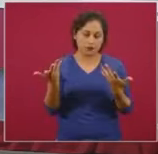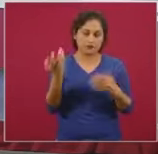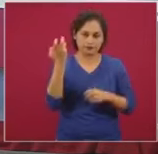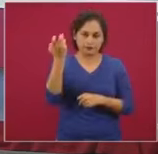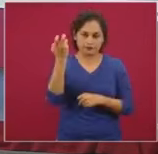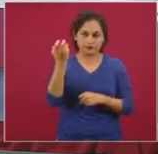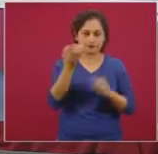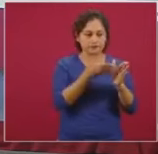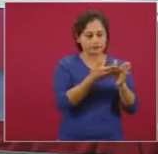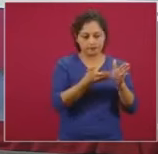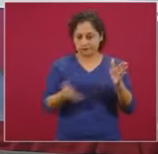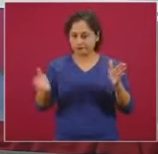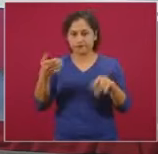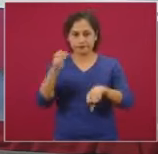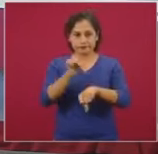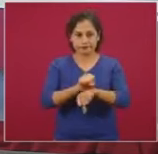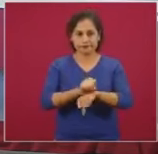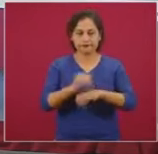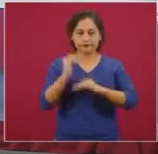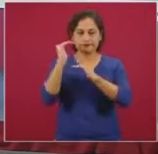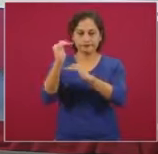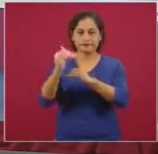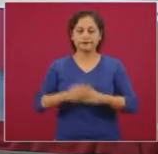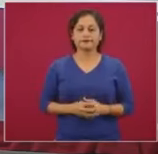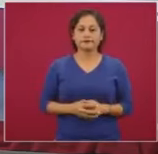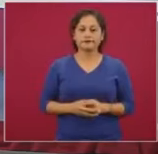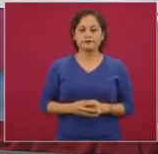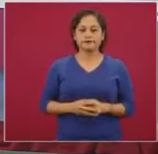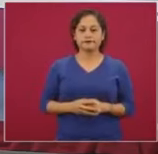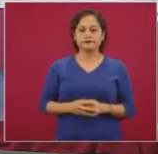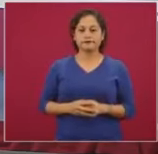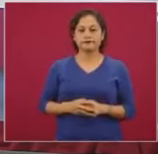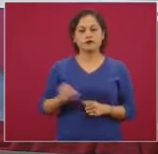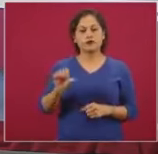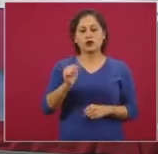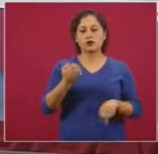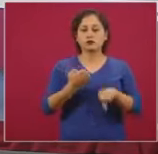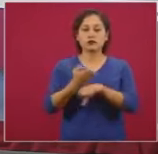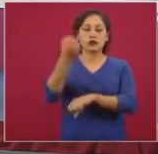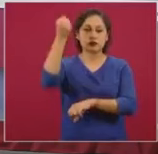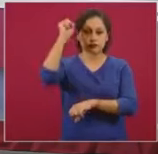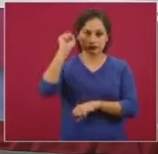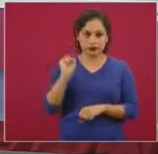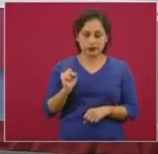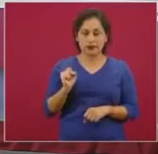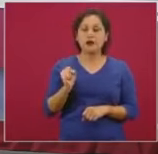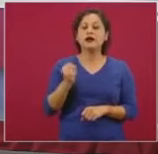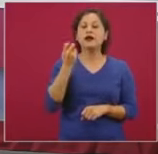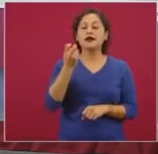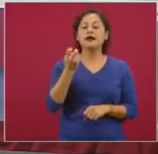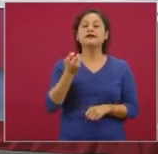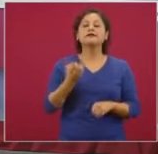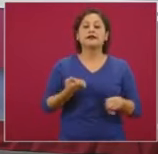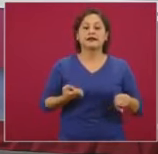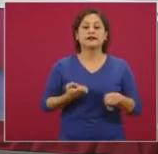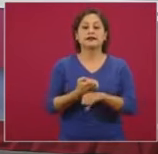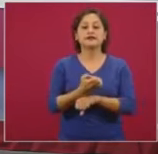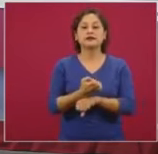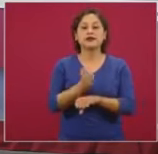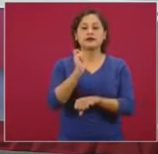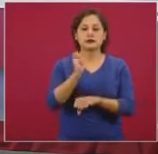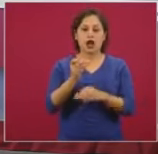semana 1 a la 39. La siguiente. Por favor. Sinaloa. Sinaloa también es de los estados, recuerden, está actualmente